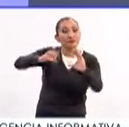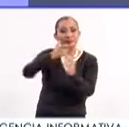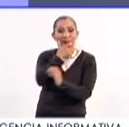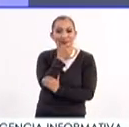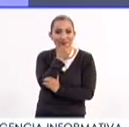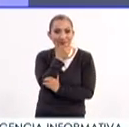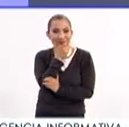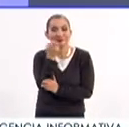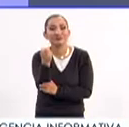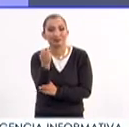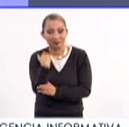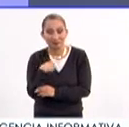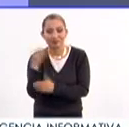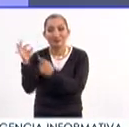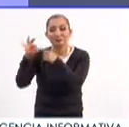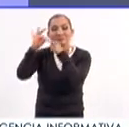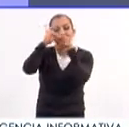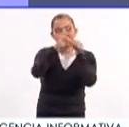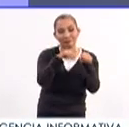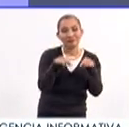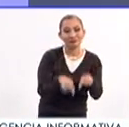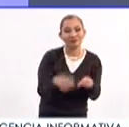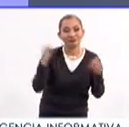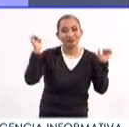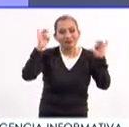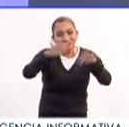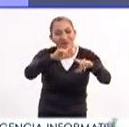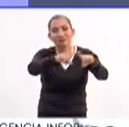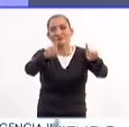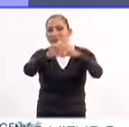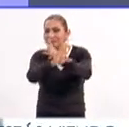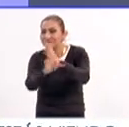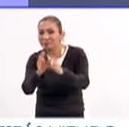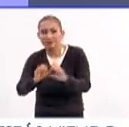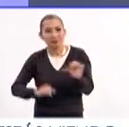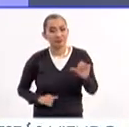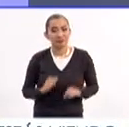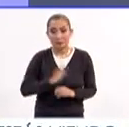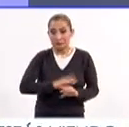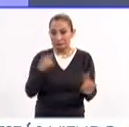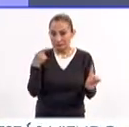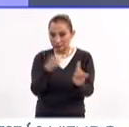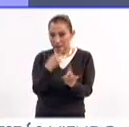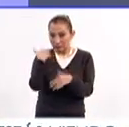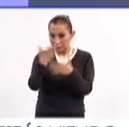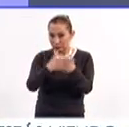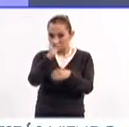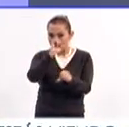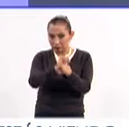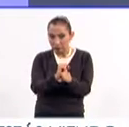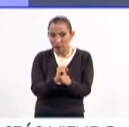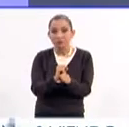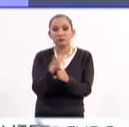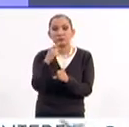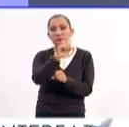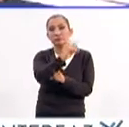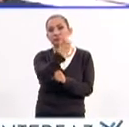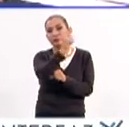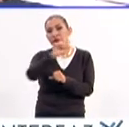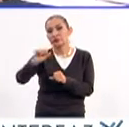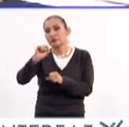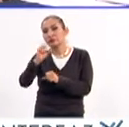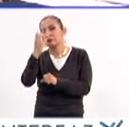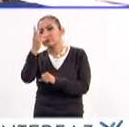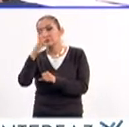por ello es que estamos trayendo eventos, diferentes eventos, en particular uno la semana que viene, del 21 al